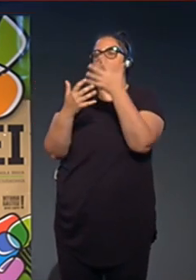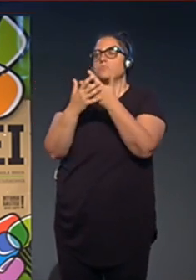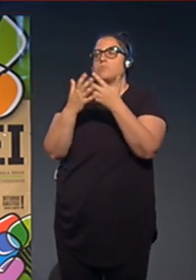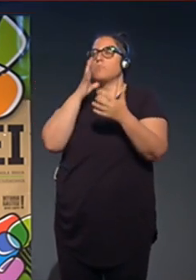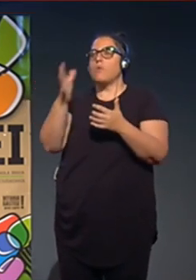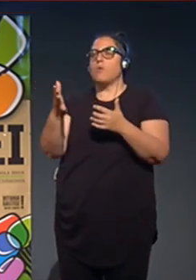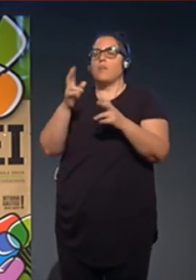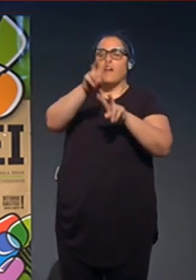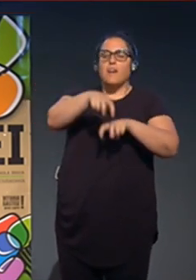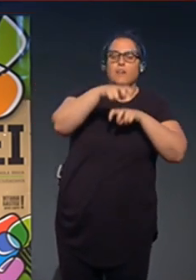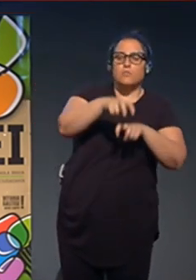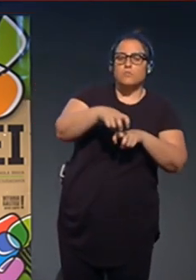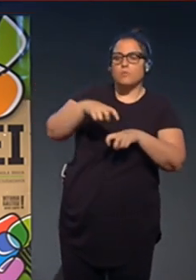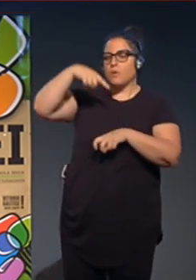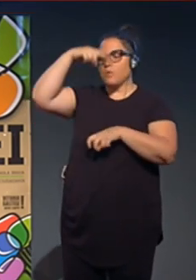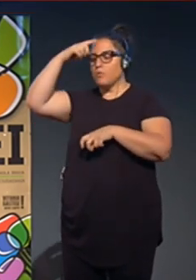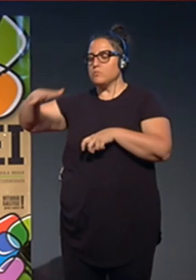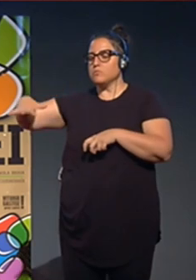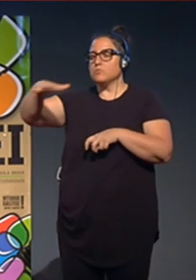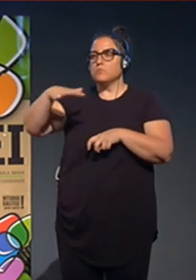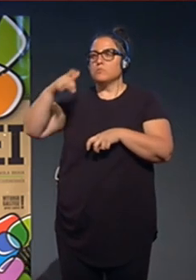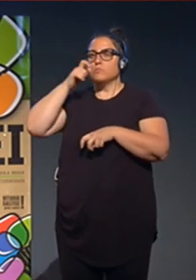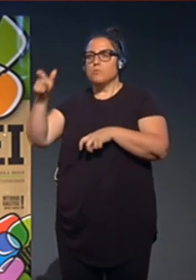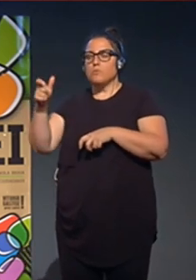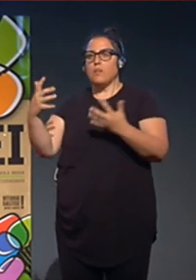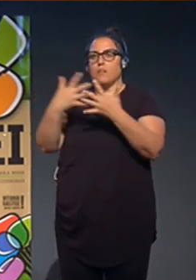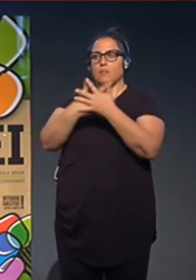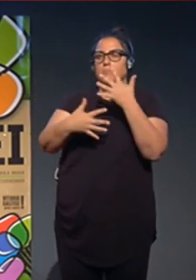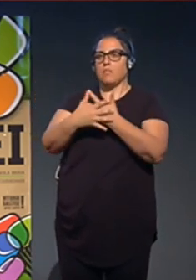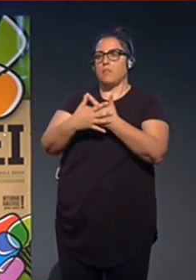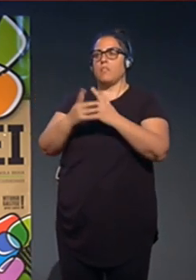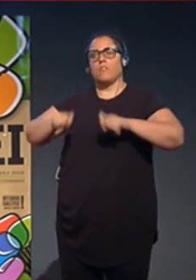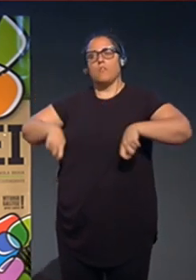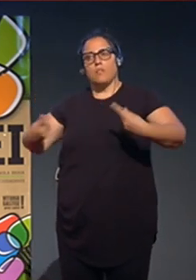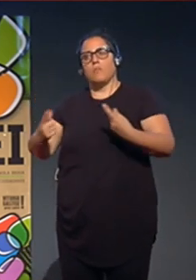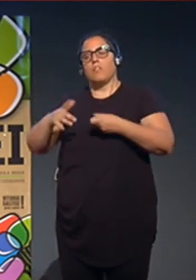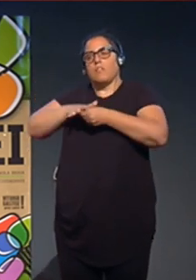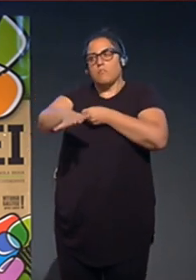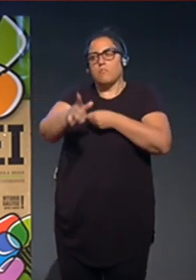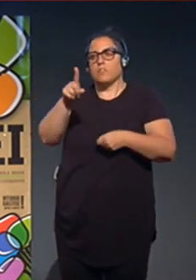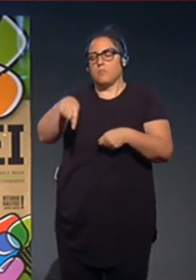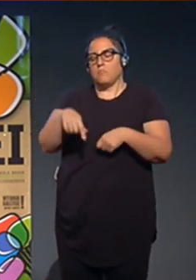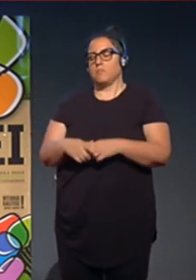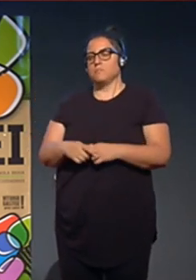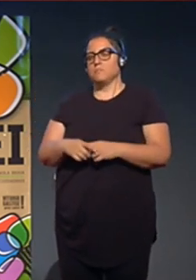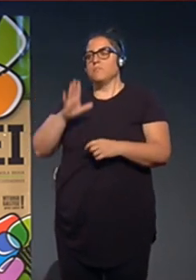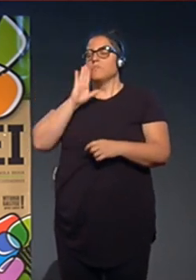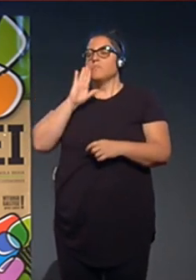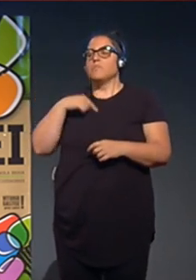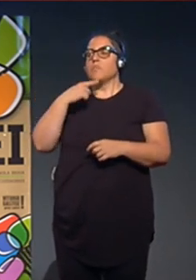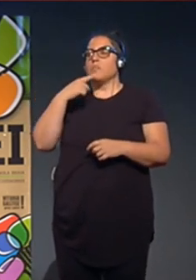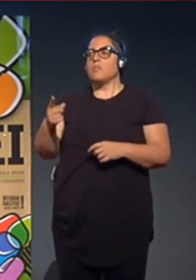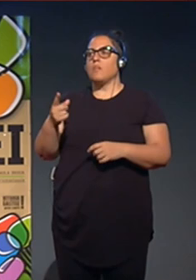y va unida a la propia naturaleza eem Bueno entonces decía conocimientos en ese